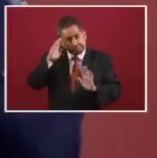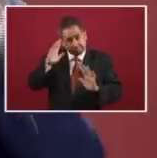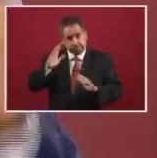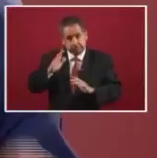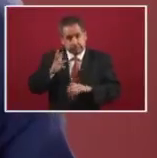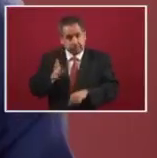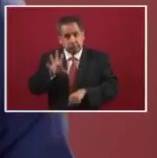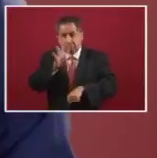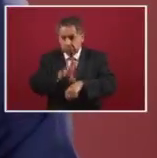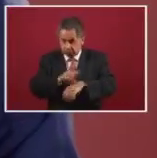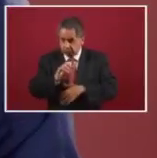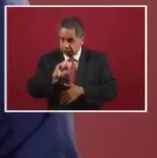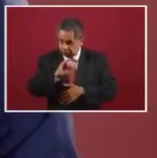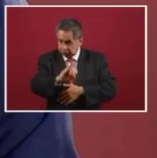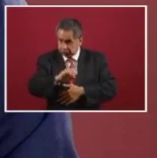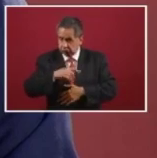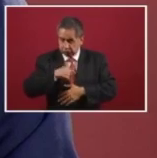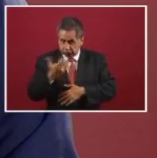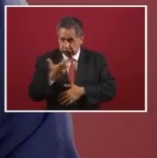autorizado